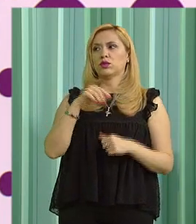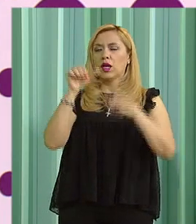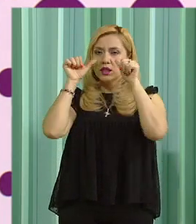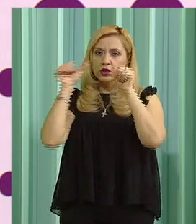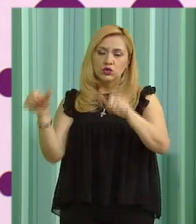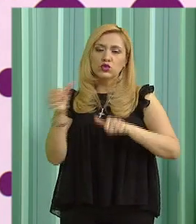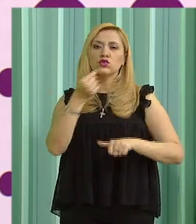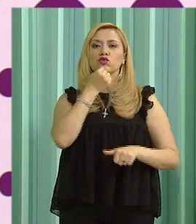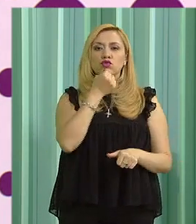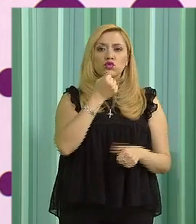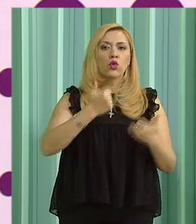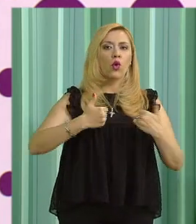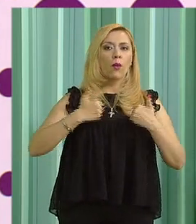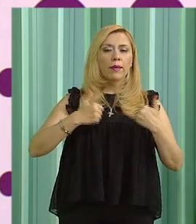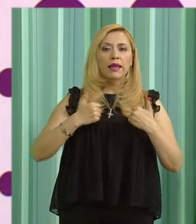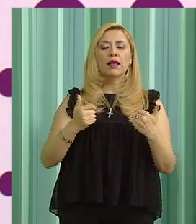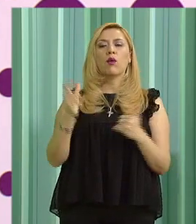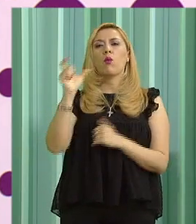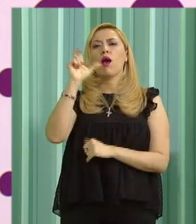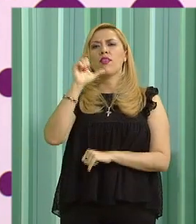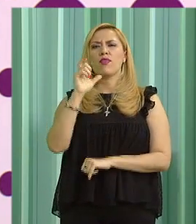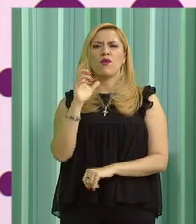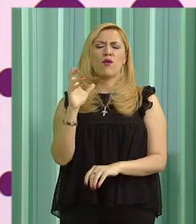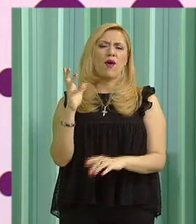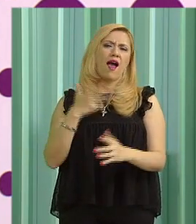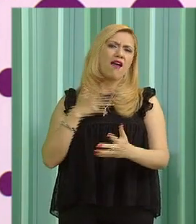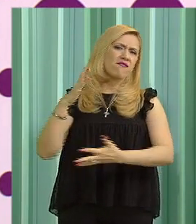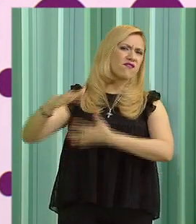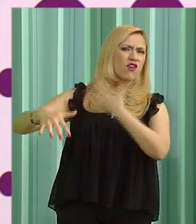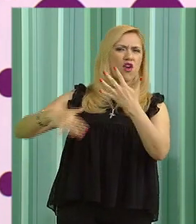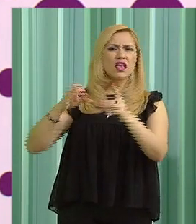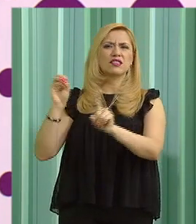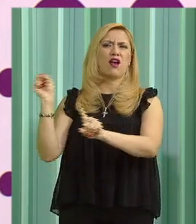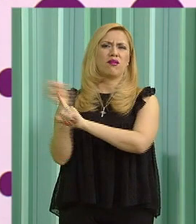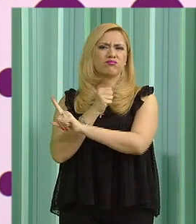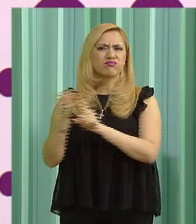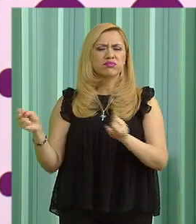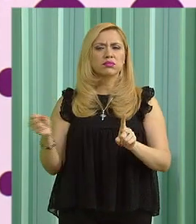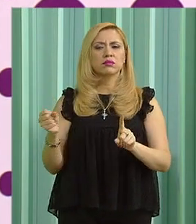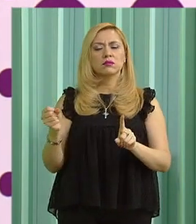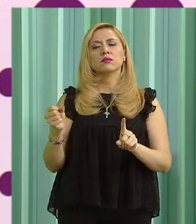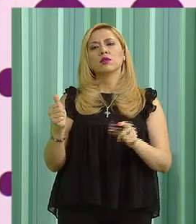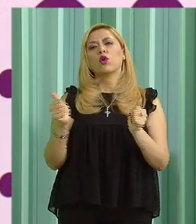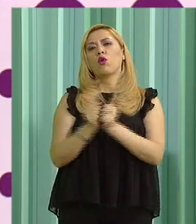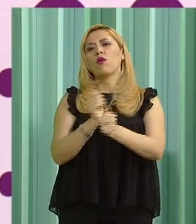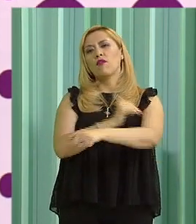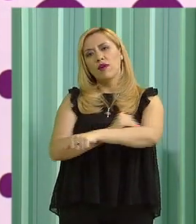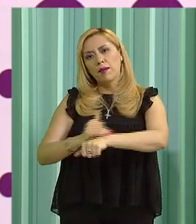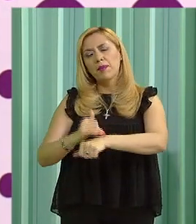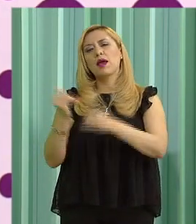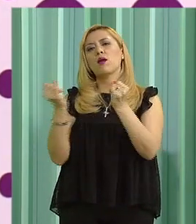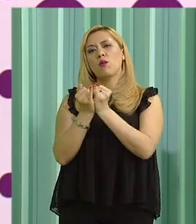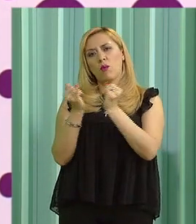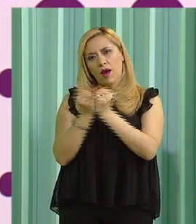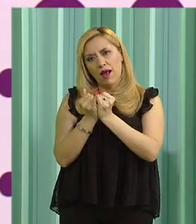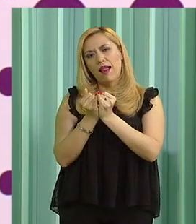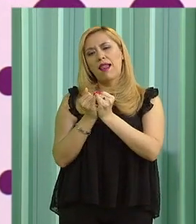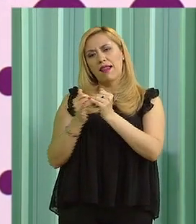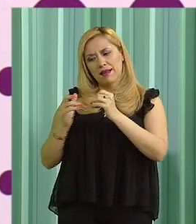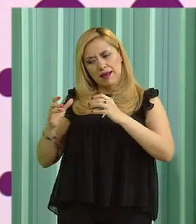y adolescencia afectadas por violencia y procuramos hacerlo en acompañamiento con sus familias, ya